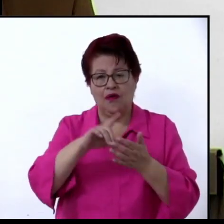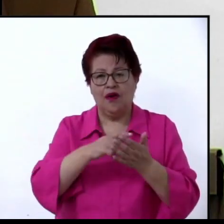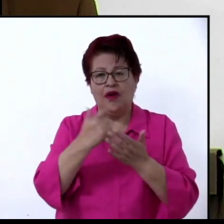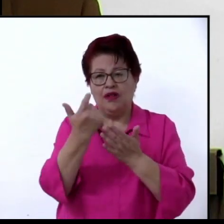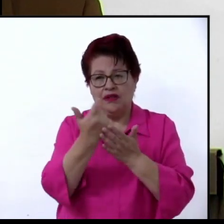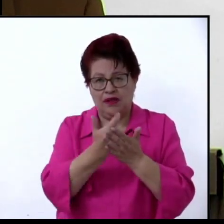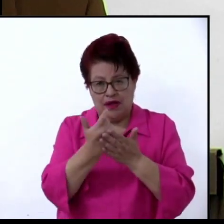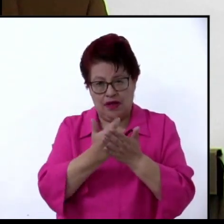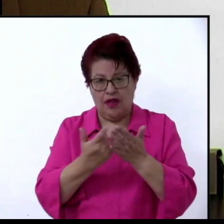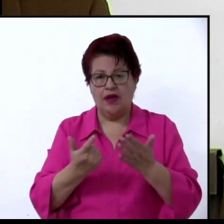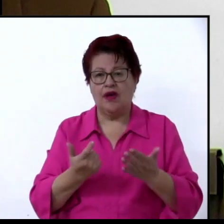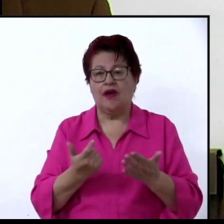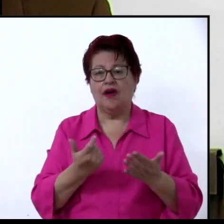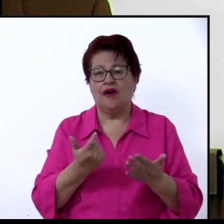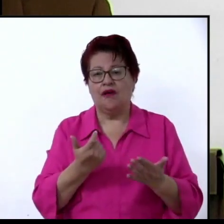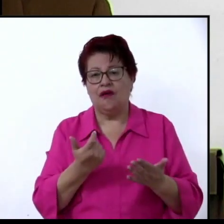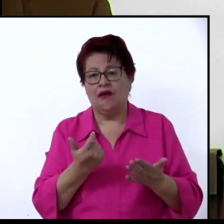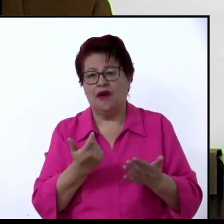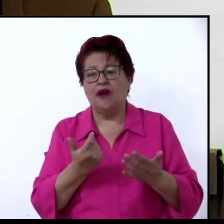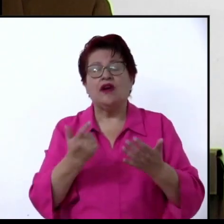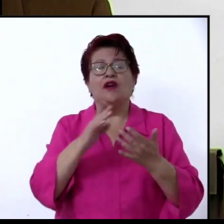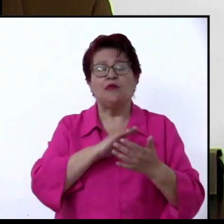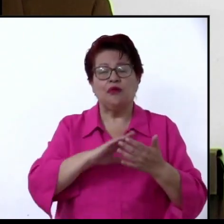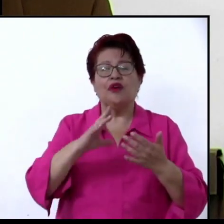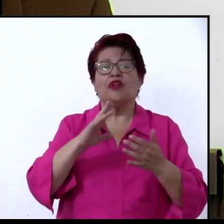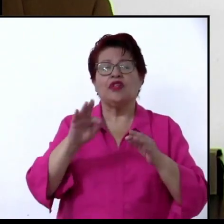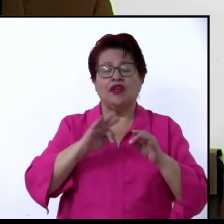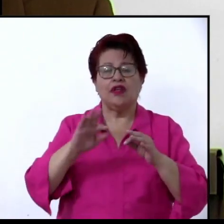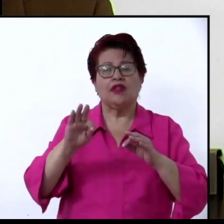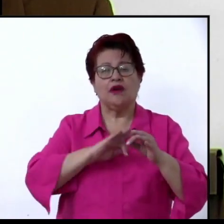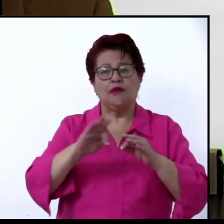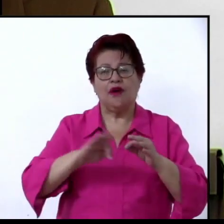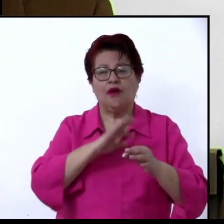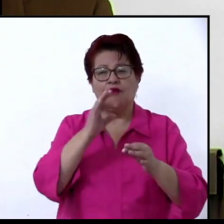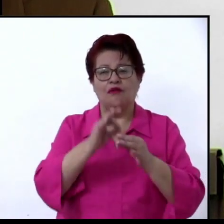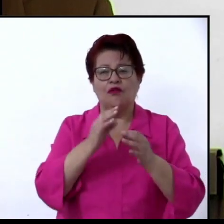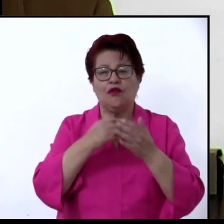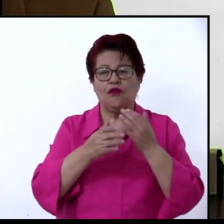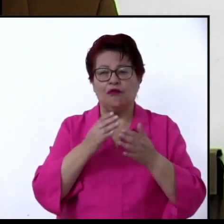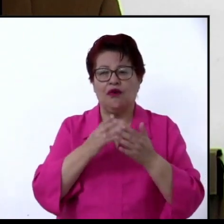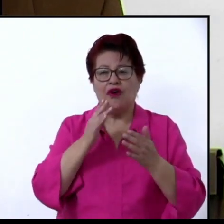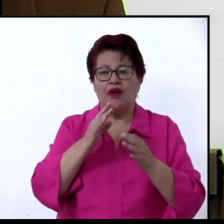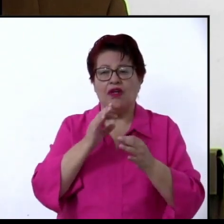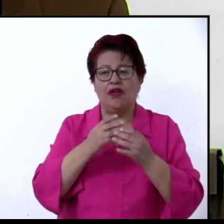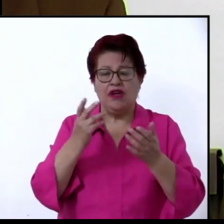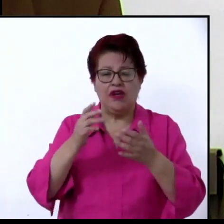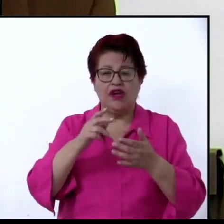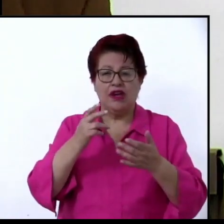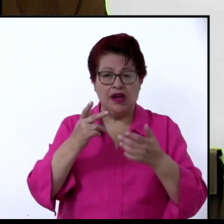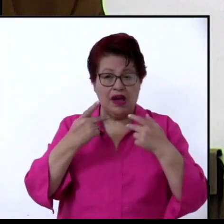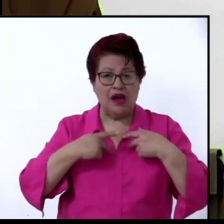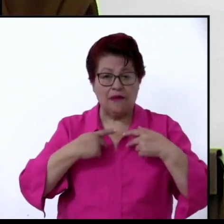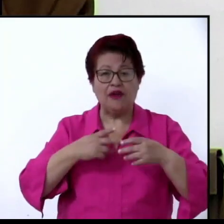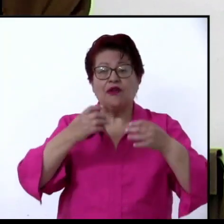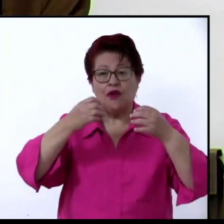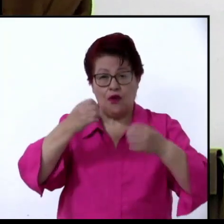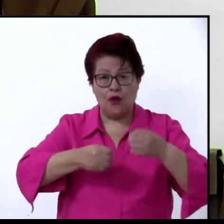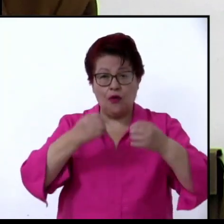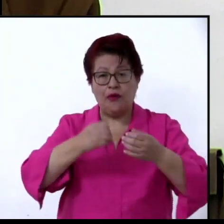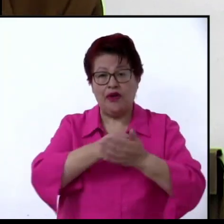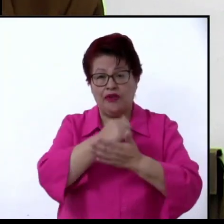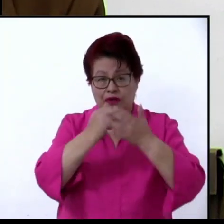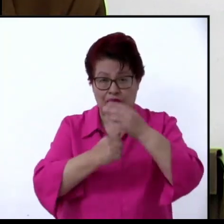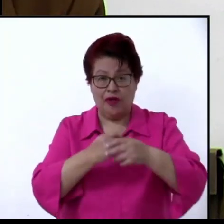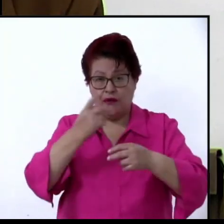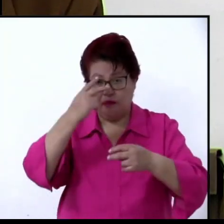también la posibilidad de contar con empleos formales y la posibilidad de contar con personas ocupadas en nuestra Ciudad de